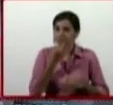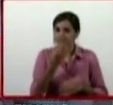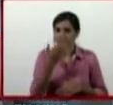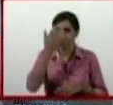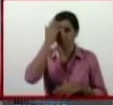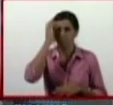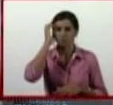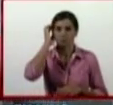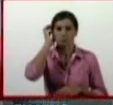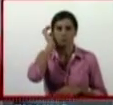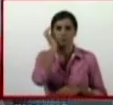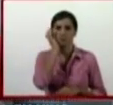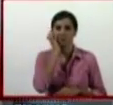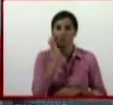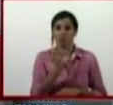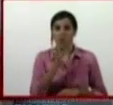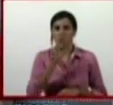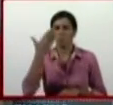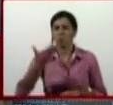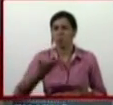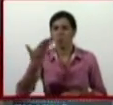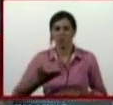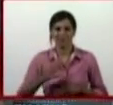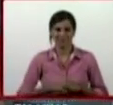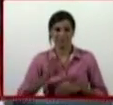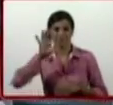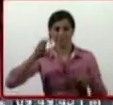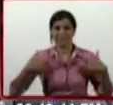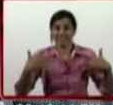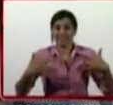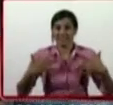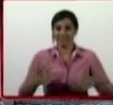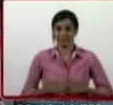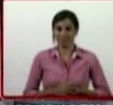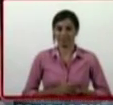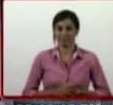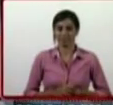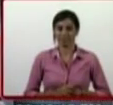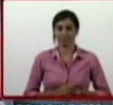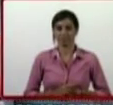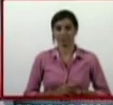un notición para cualquier país del mundo es la noticia central para varios años.